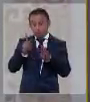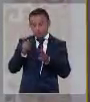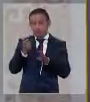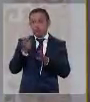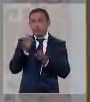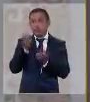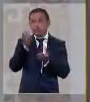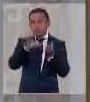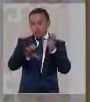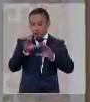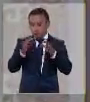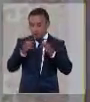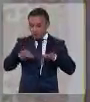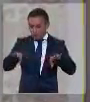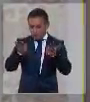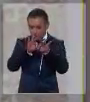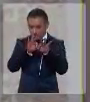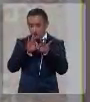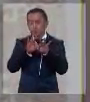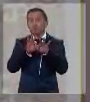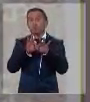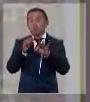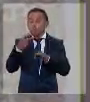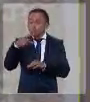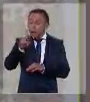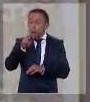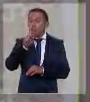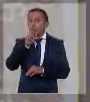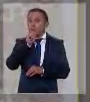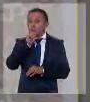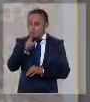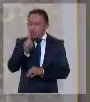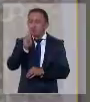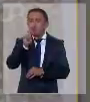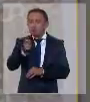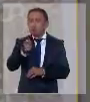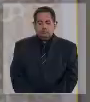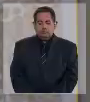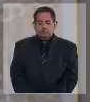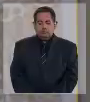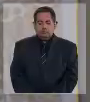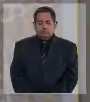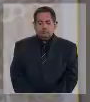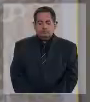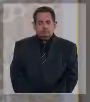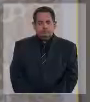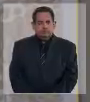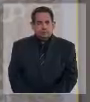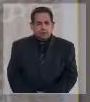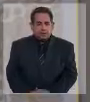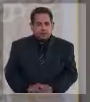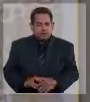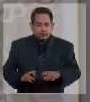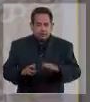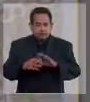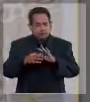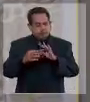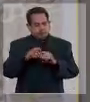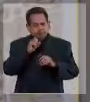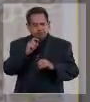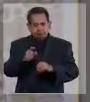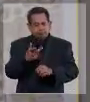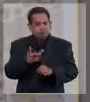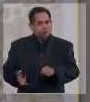inversiones importantes, pero también podemos involucrar a los hospitales privados que tienen una